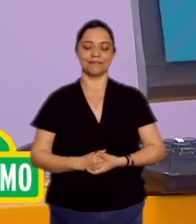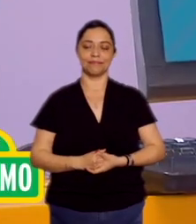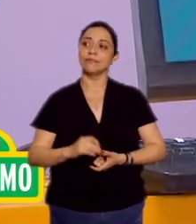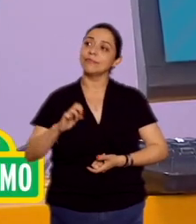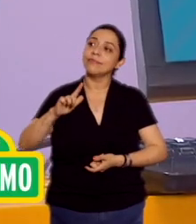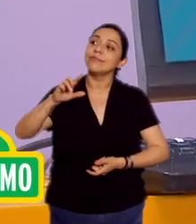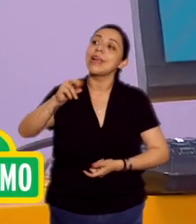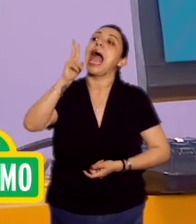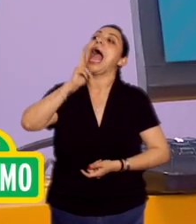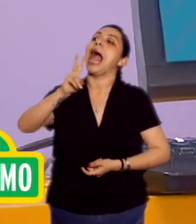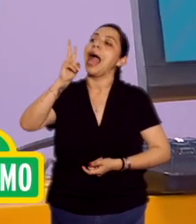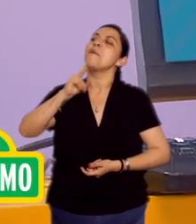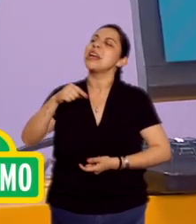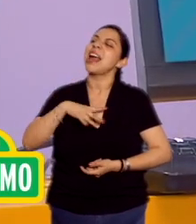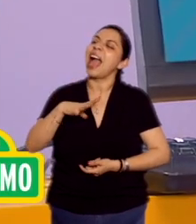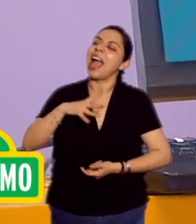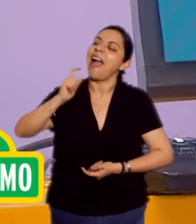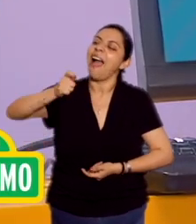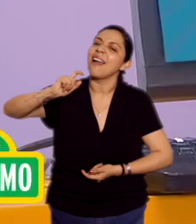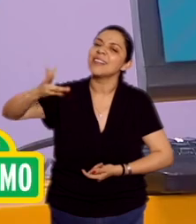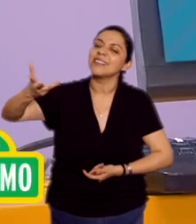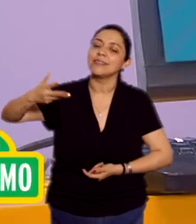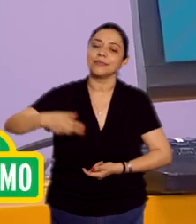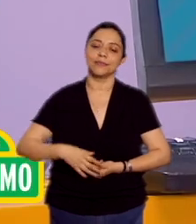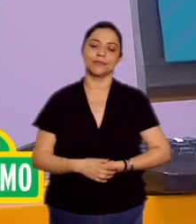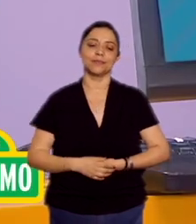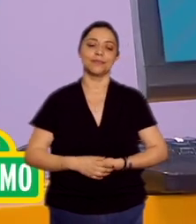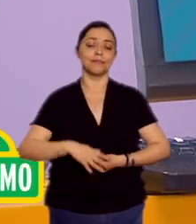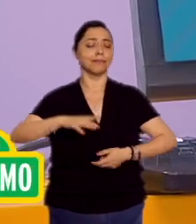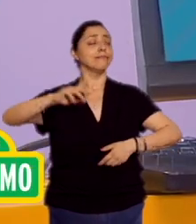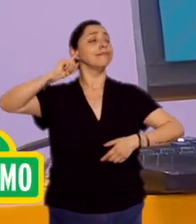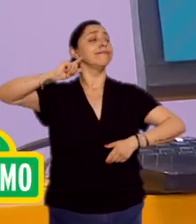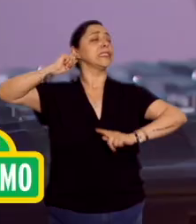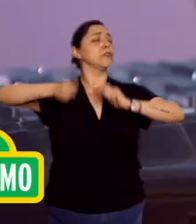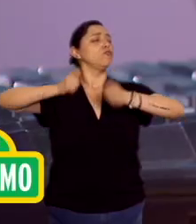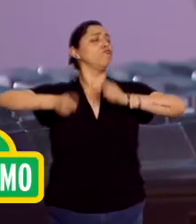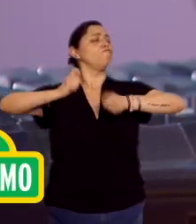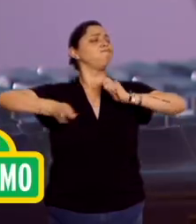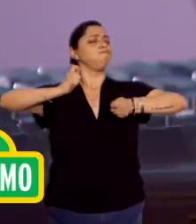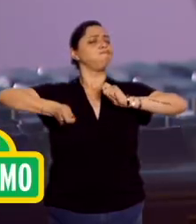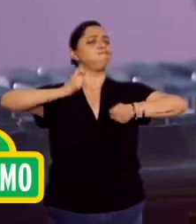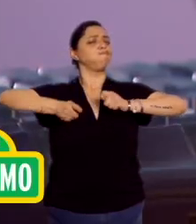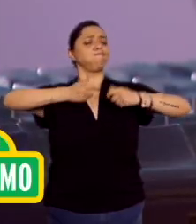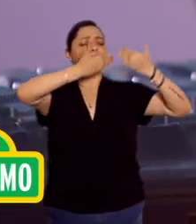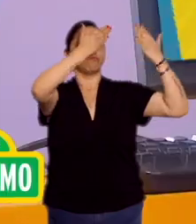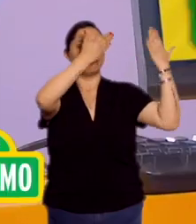Elmo, muéstranos qué nos tienes por acá. Tambores, por favor.